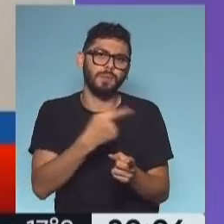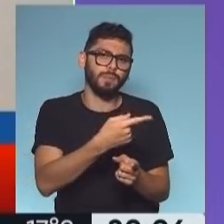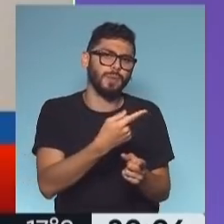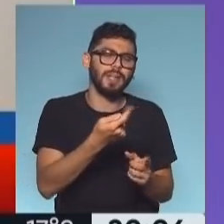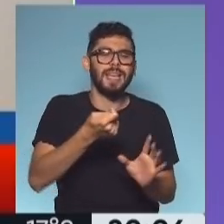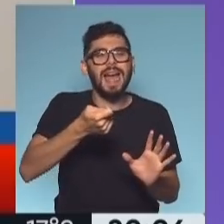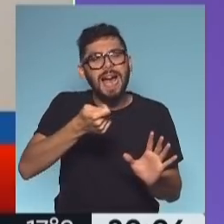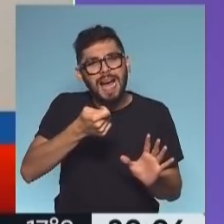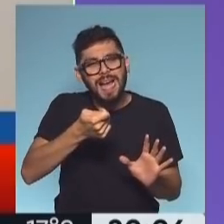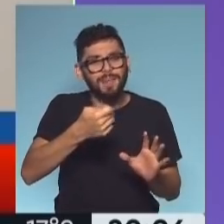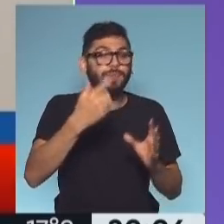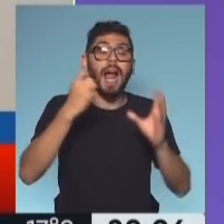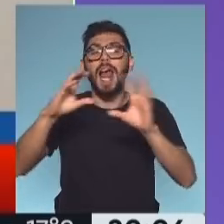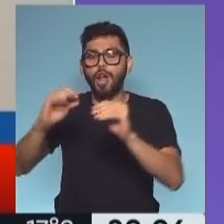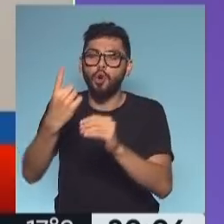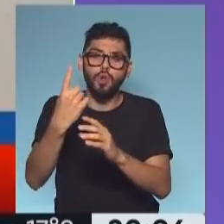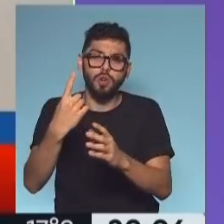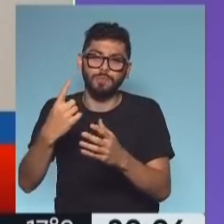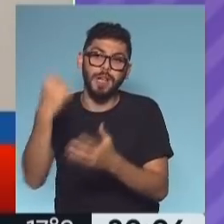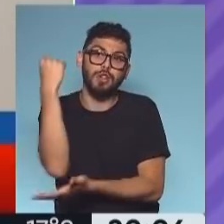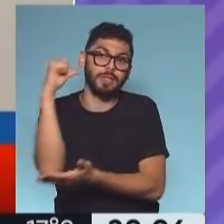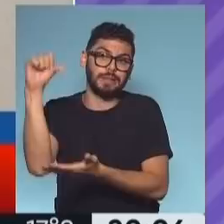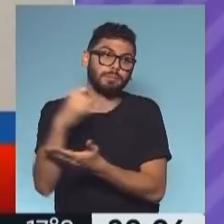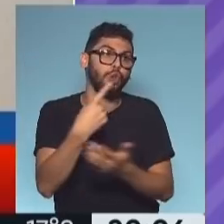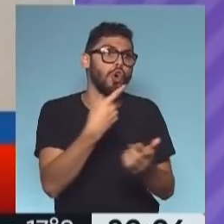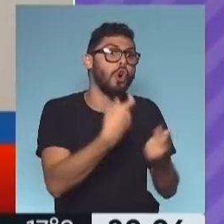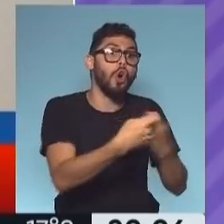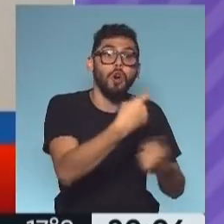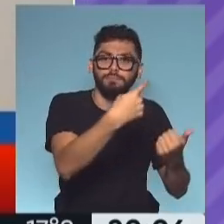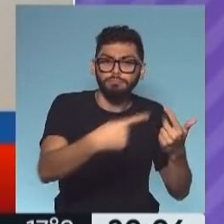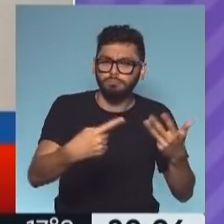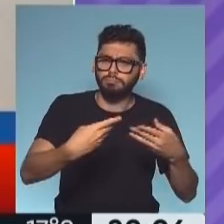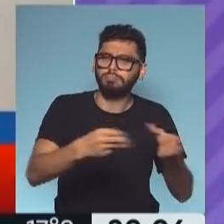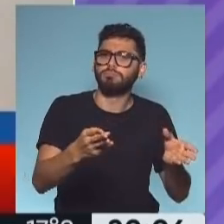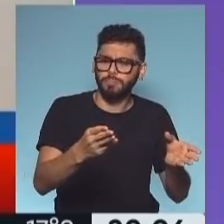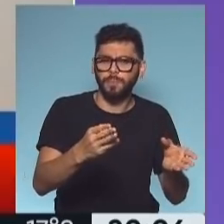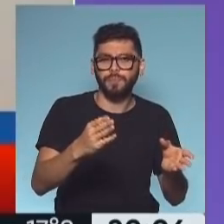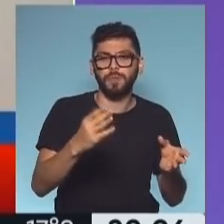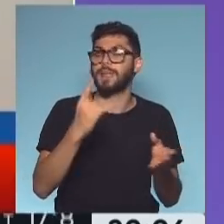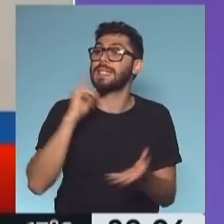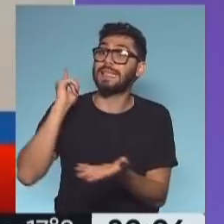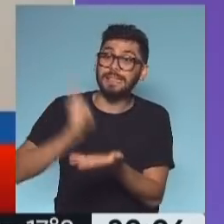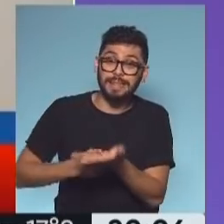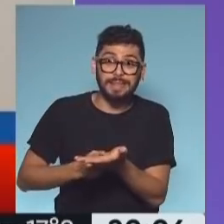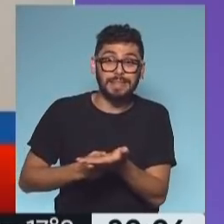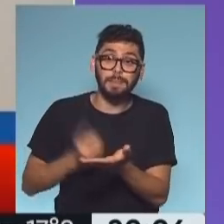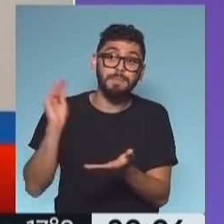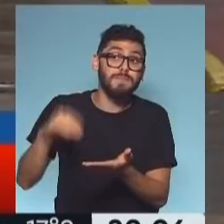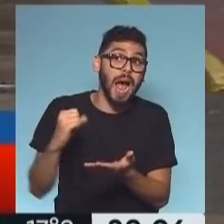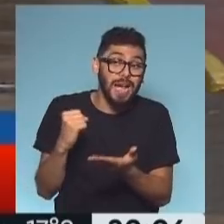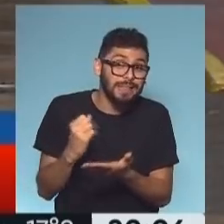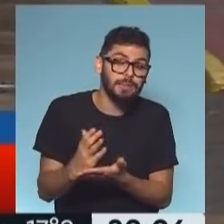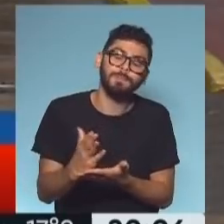ni en casi ningún tipo, excepto la nocturnidad, de actividades económicas. Sabemos que cualquier medida más fuerte tiene otras repercusiones negativas, pero